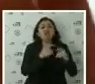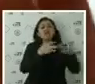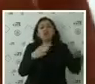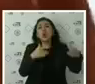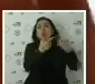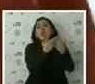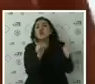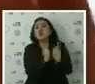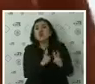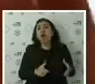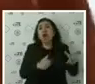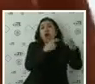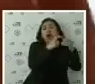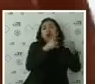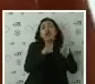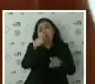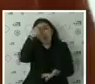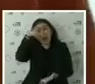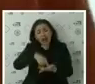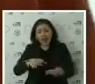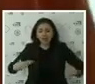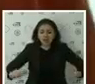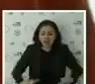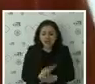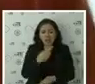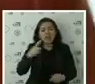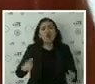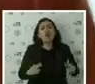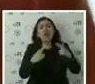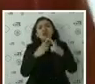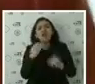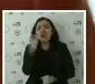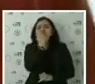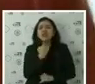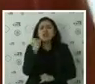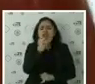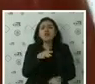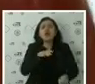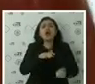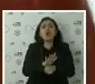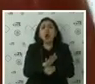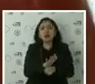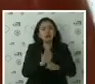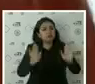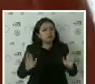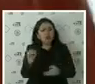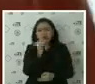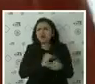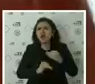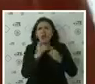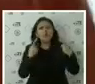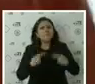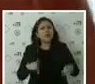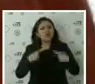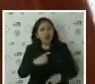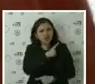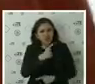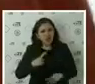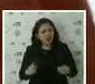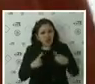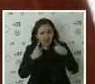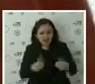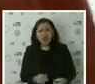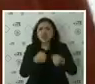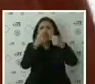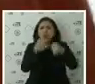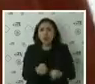ahí, en credos, nacimientos, religiones, idiomas o clases. A todas las personas debiéramos estar